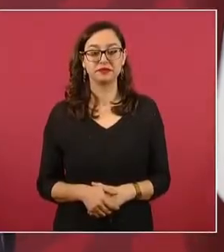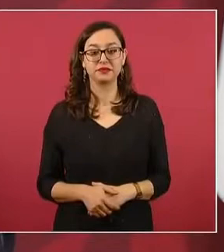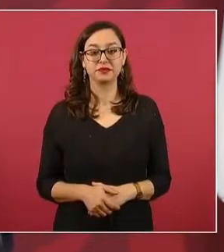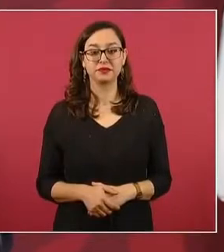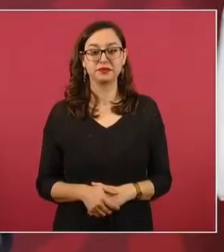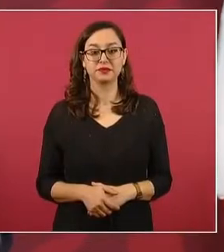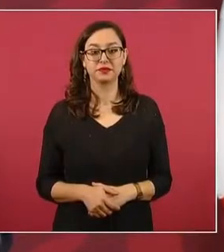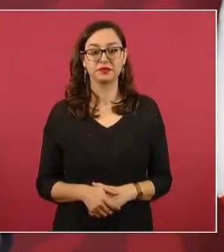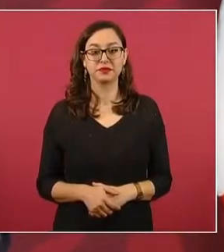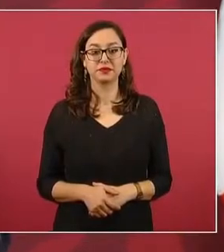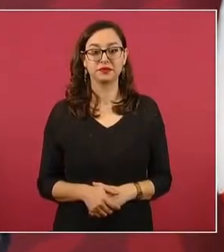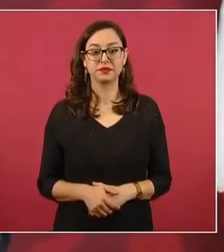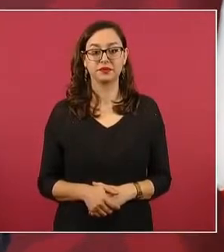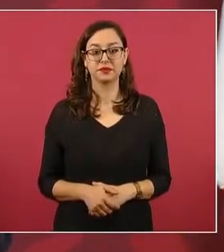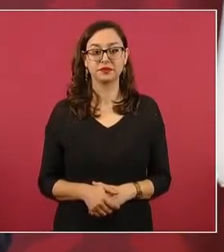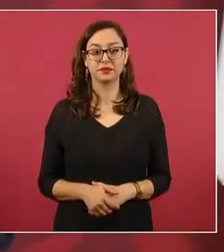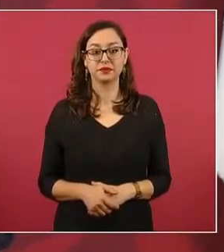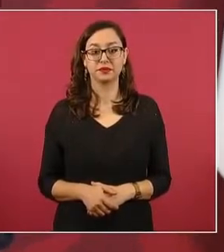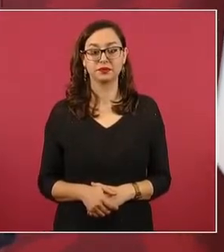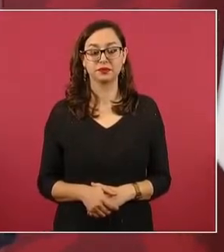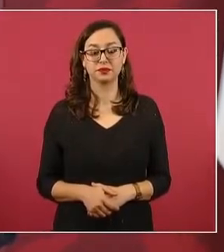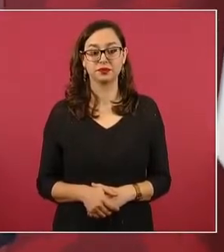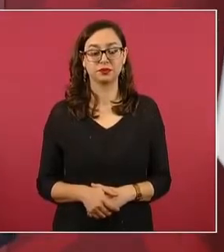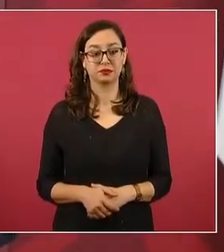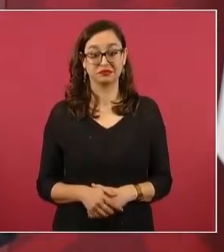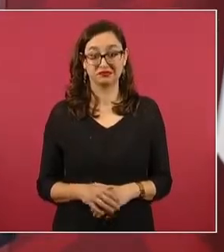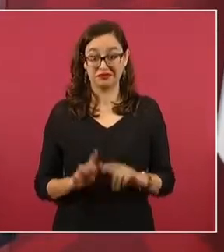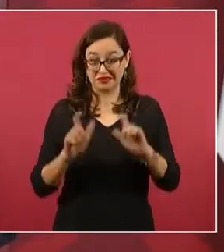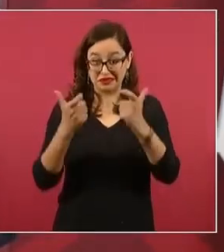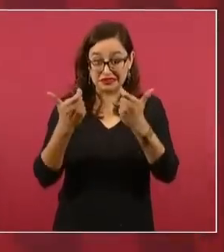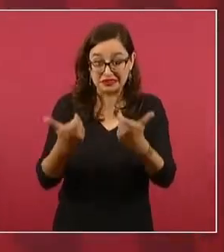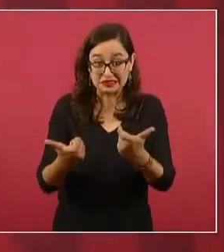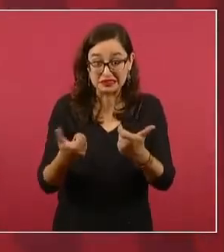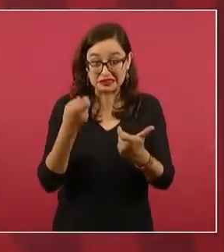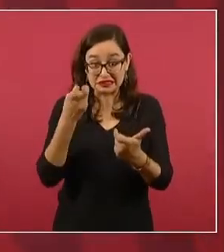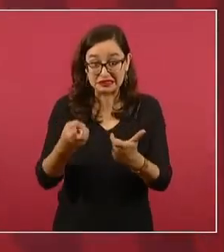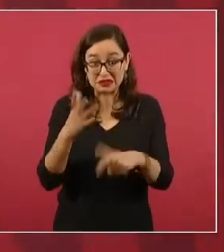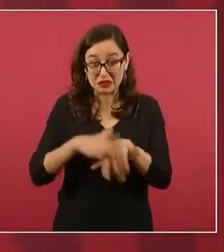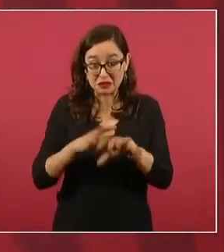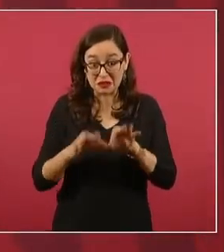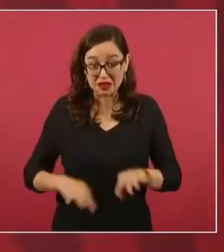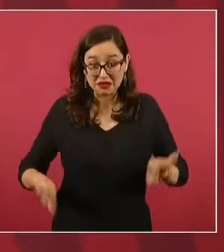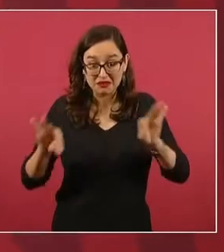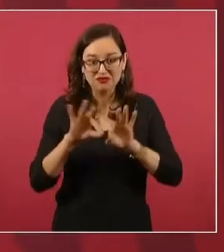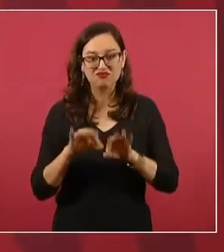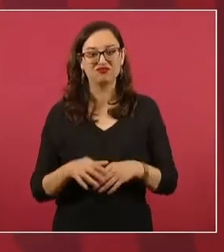Y lo material no es la vida,